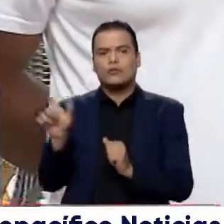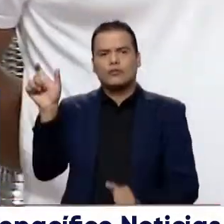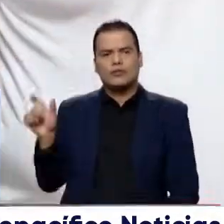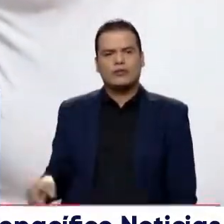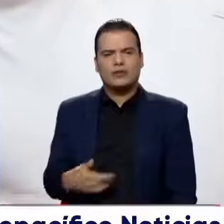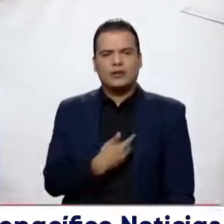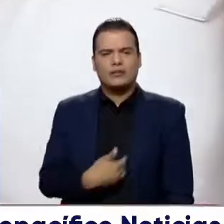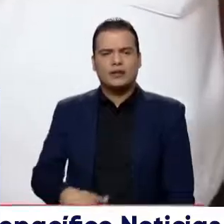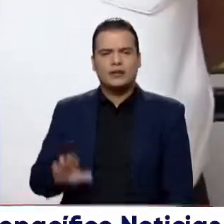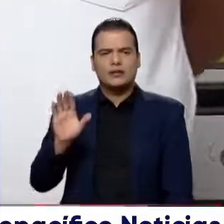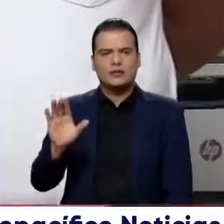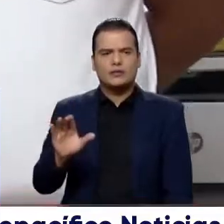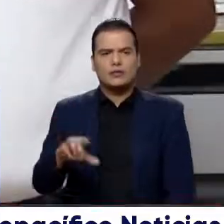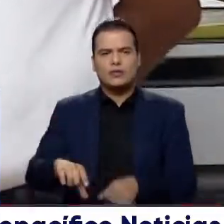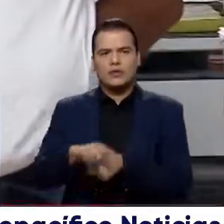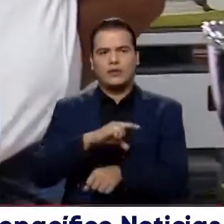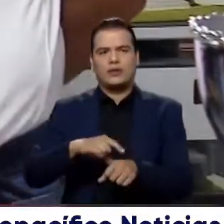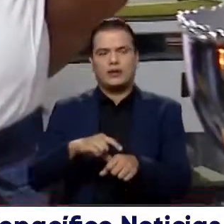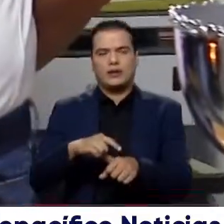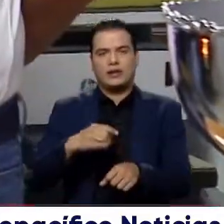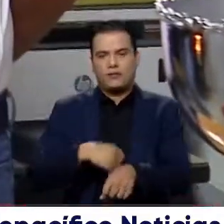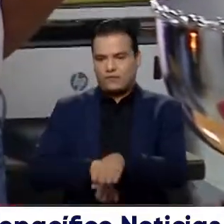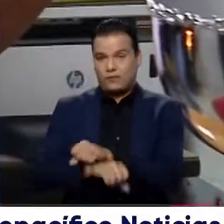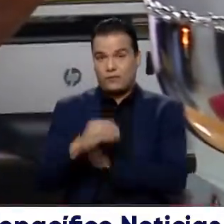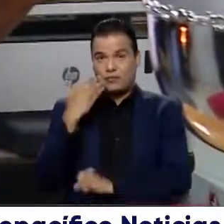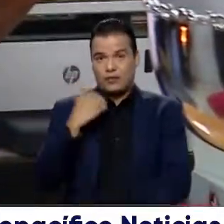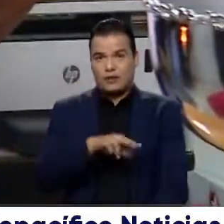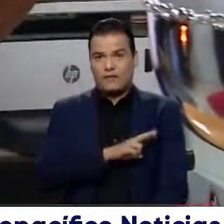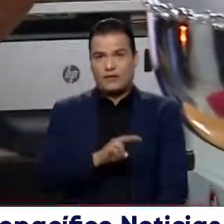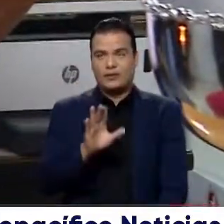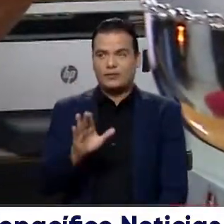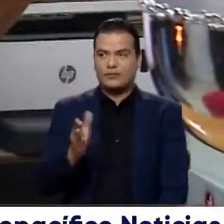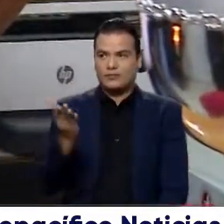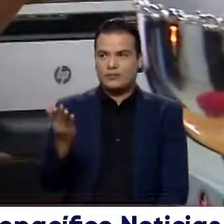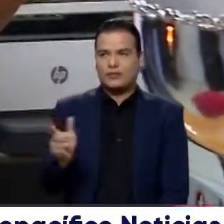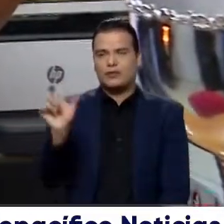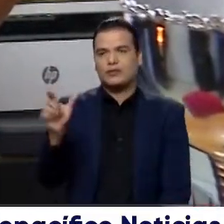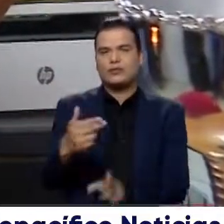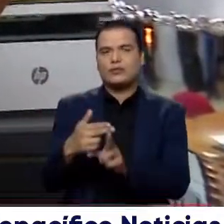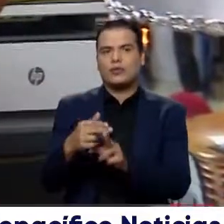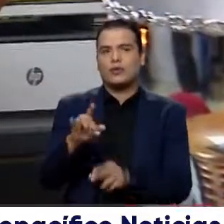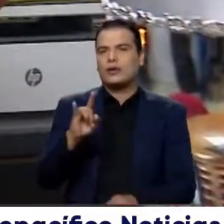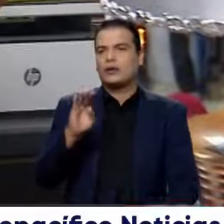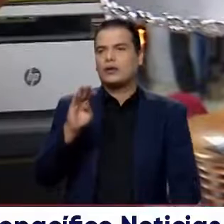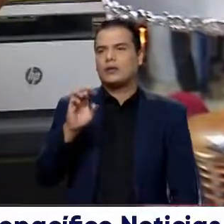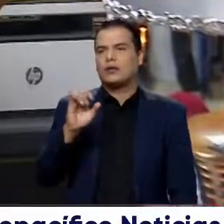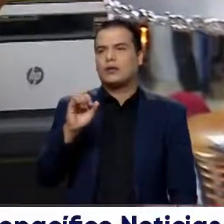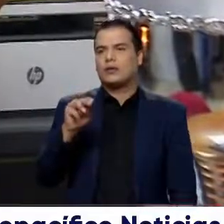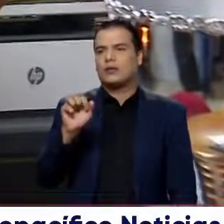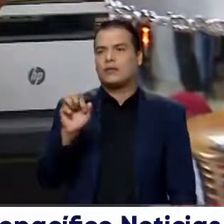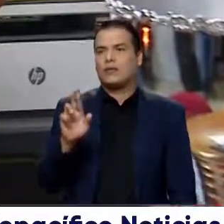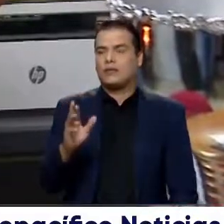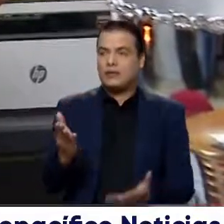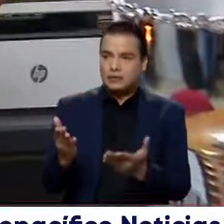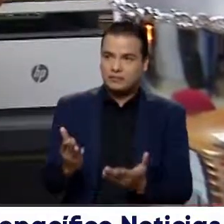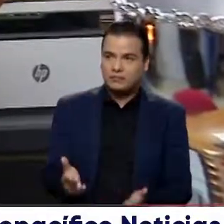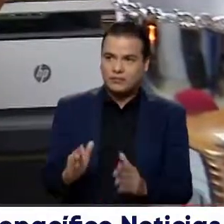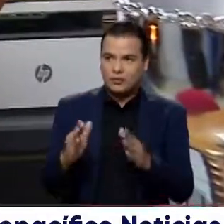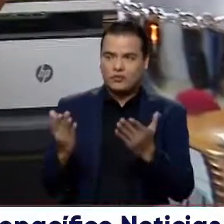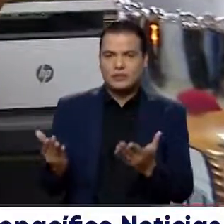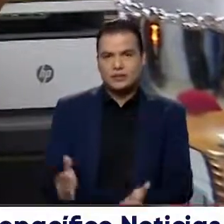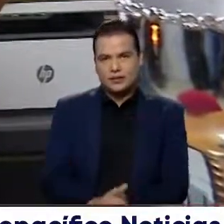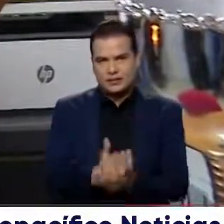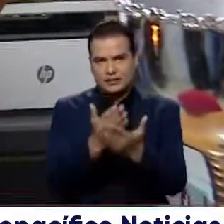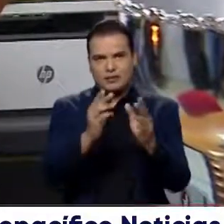o ueimar giraldo bienvenido a telepacífico noticias como esta bien buenos días a ustedes y ya la gente que nos ven todo el